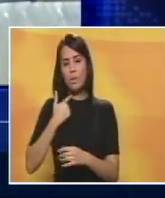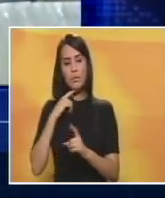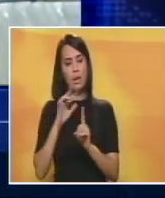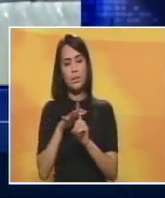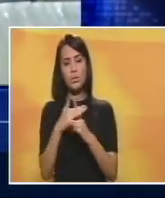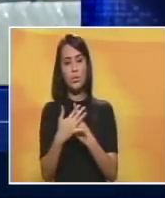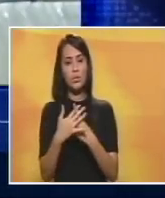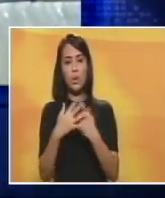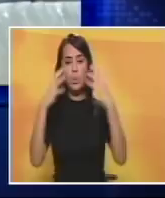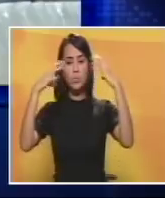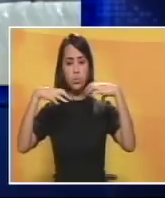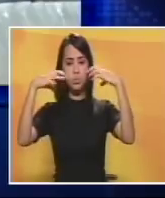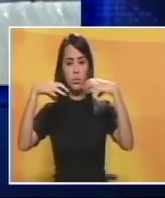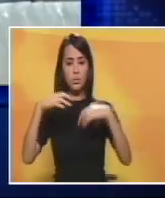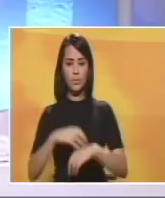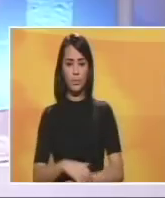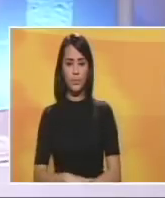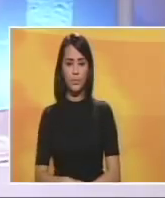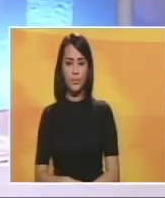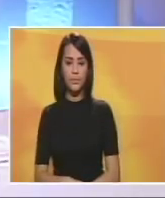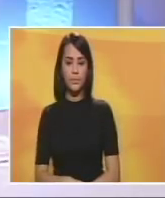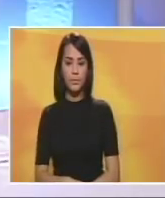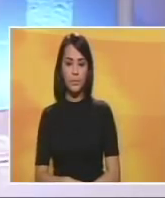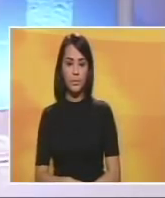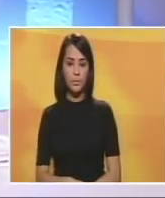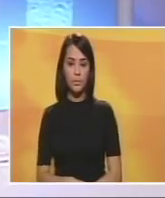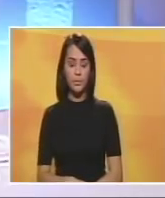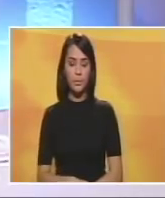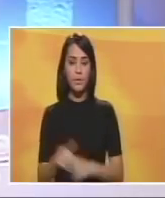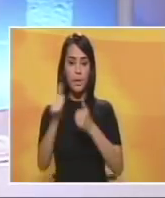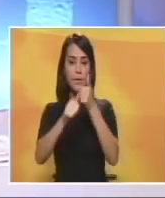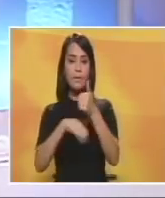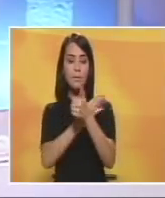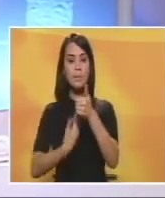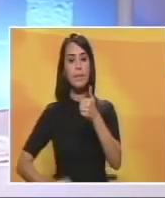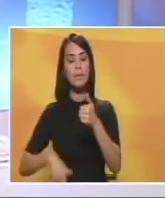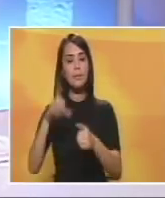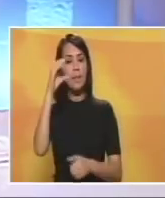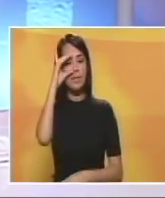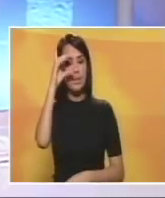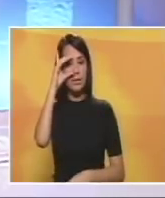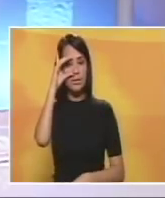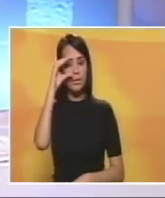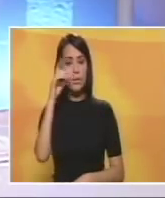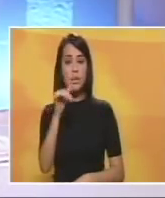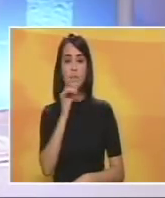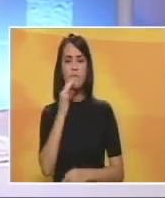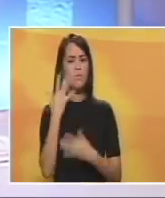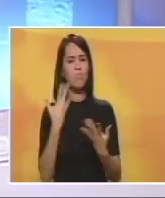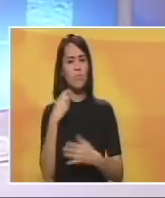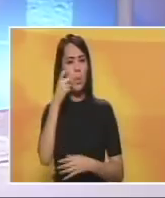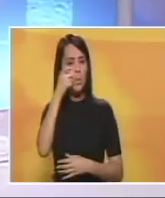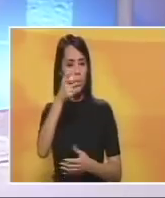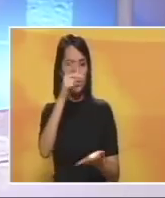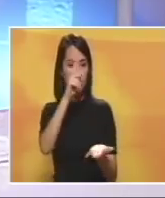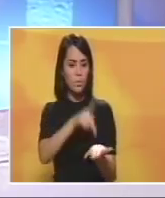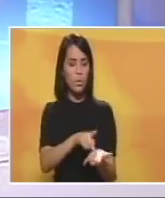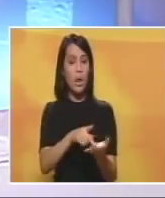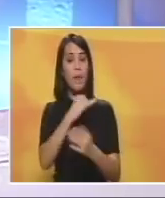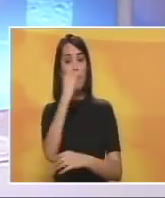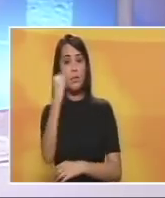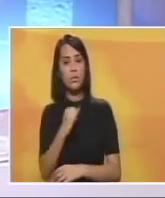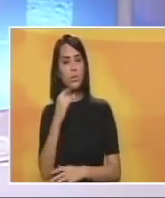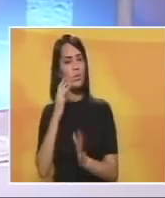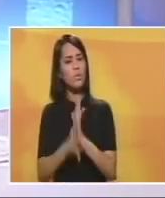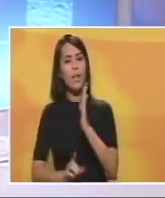las fuertes precipitaciones. La vicepresidenta de la República, Delcy Rodríguez, visitó el estado Zulia para supervisar